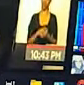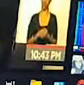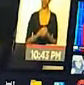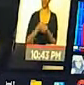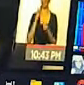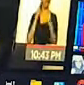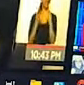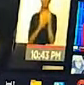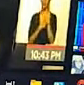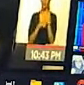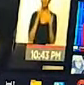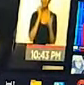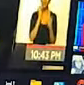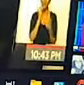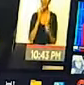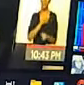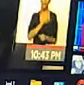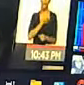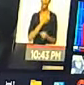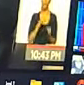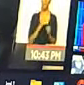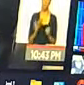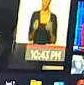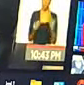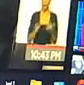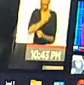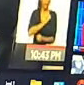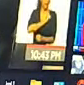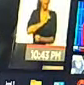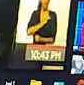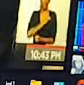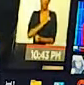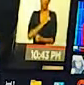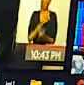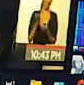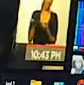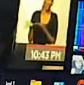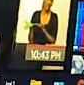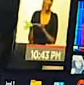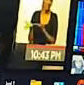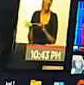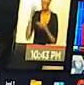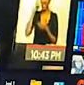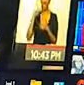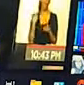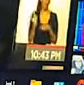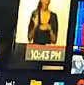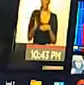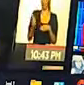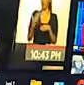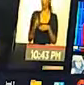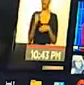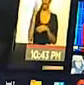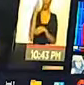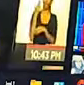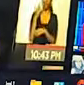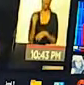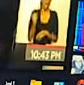es un muchacho que se asusta con un triqui-traqui. Y ese día parecía como que no le importó que si hubiera alguien con una